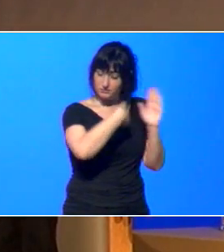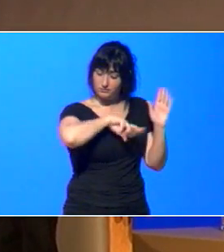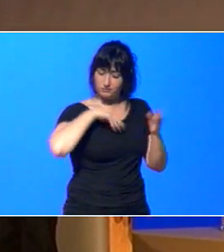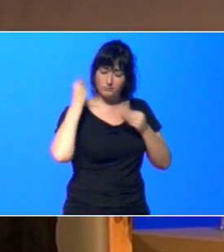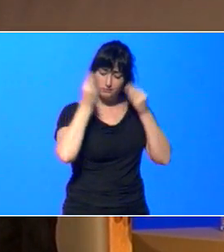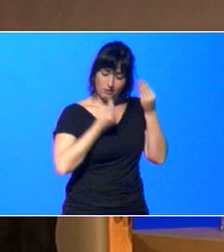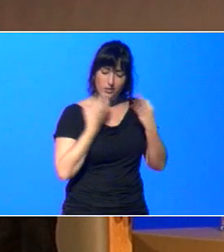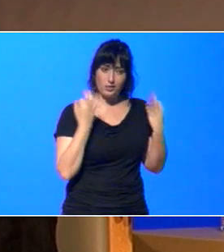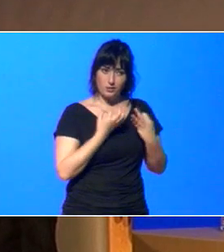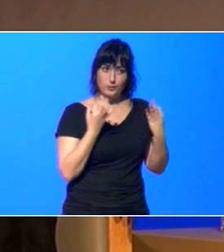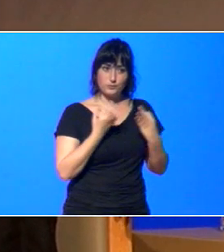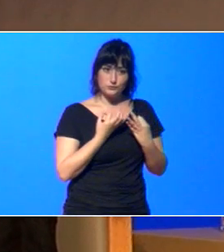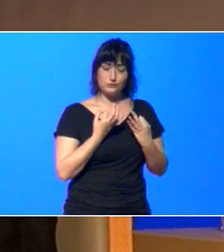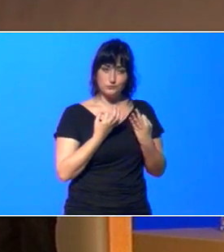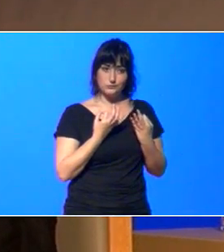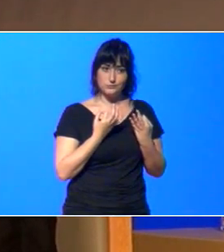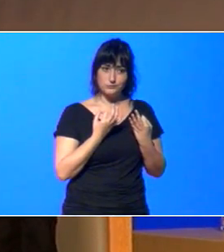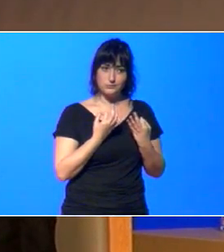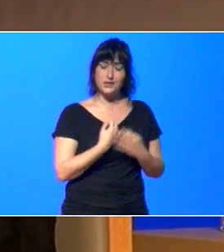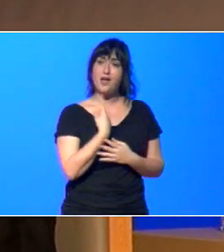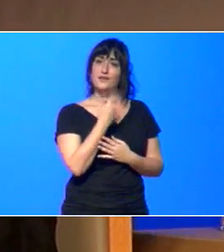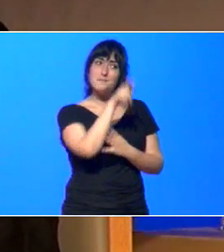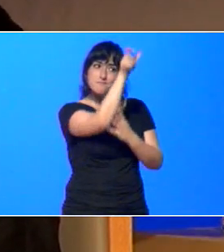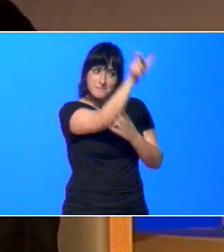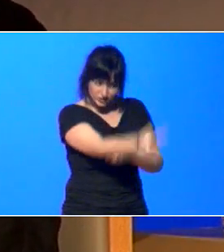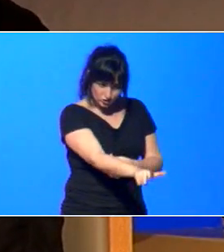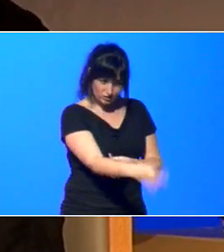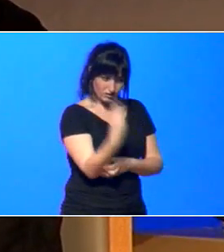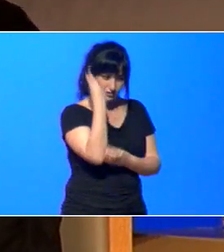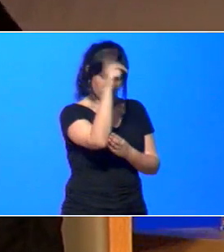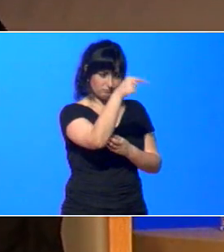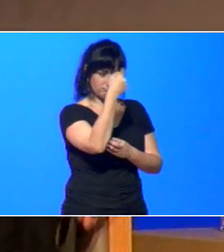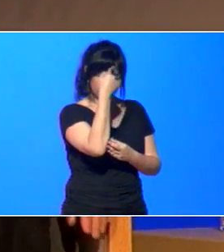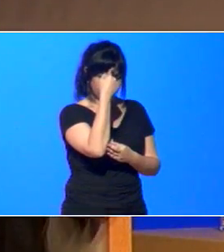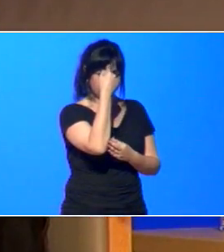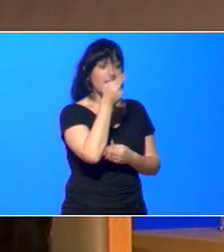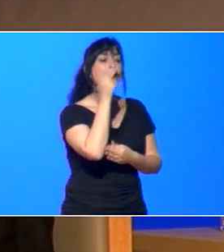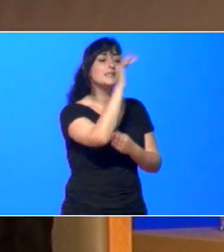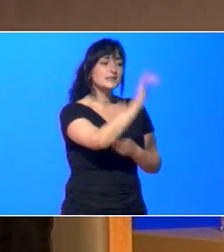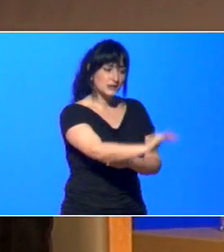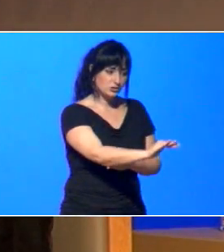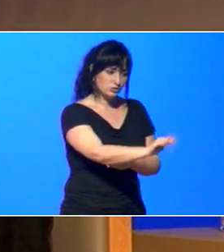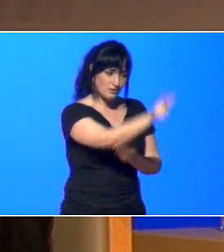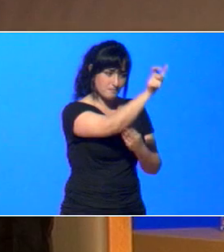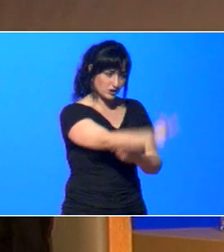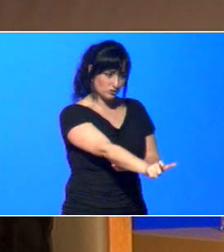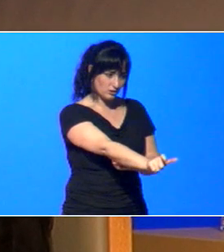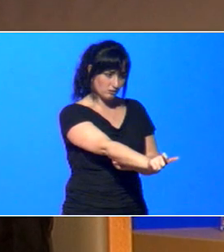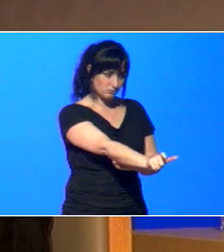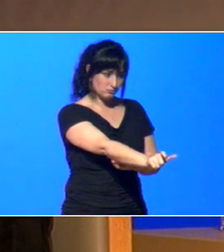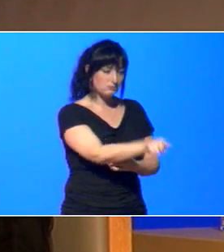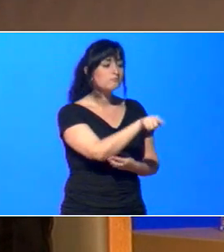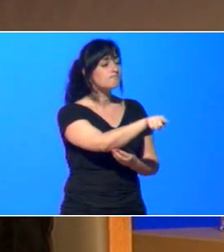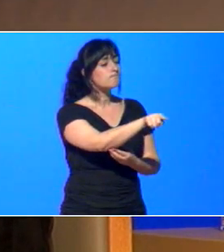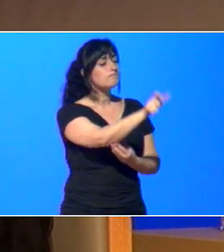es que hay que pensar en la persona, en el niño, en el individuo. ¿Y qué es lo que necesita